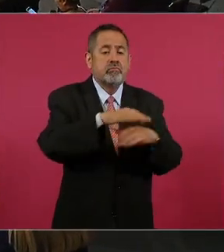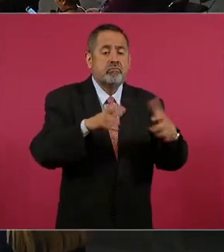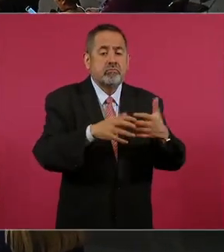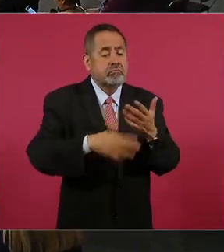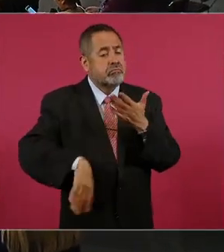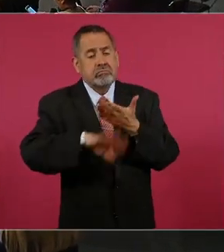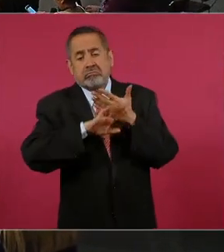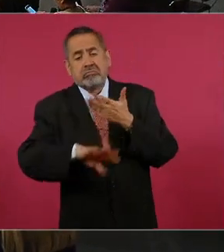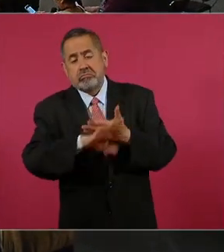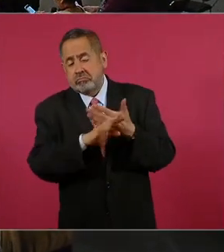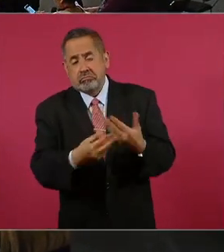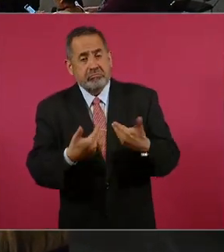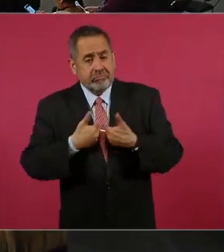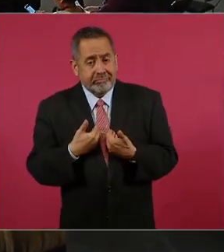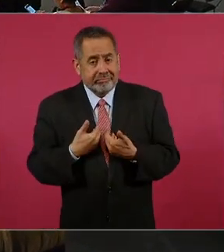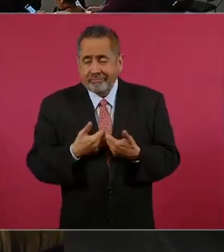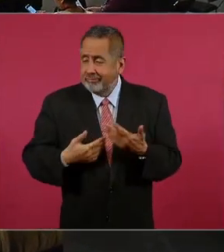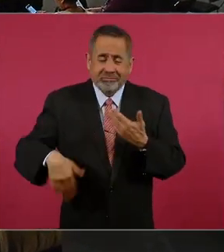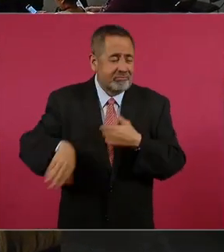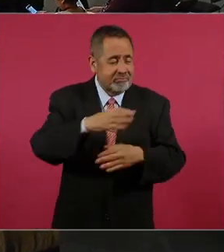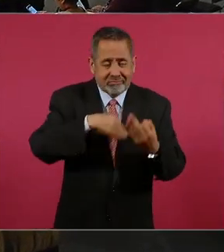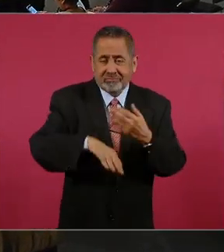contra de nosotros.